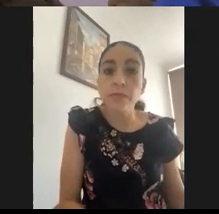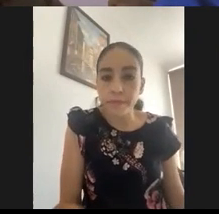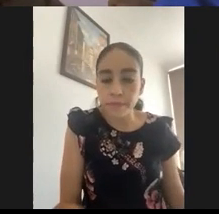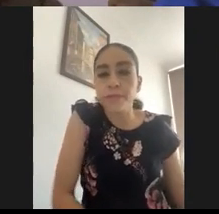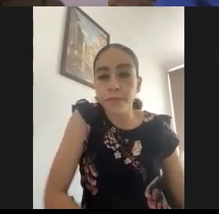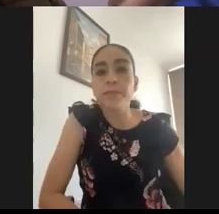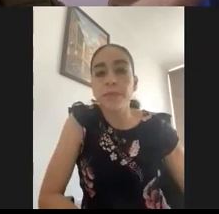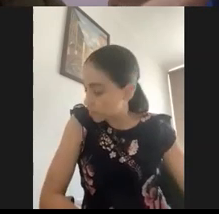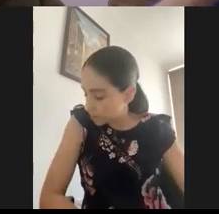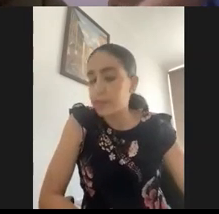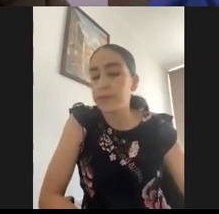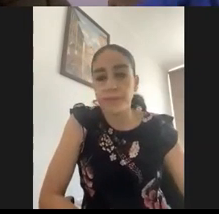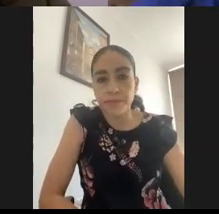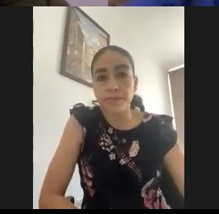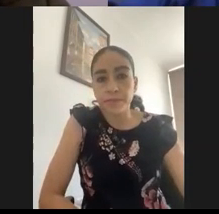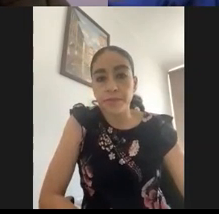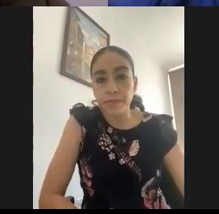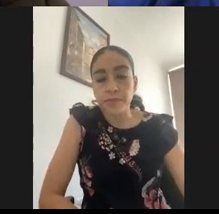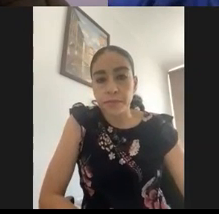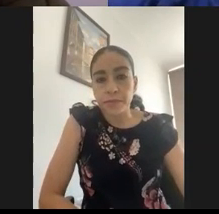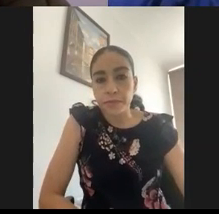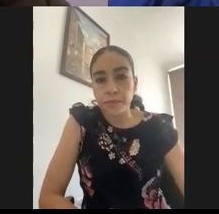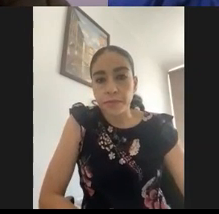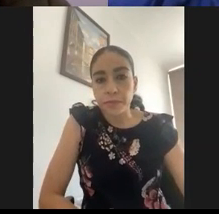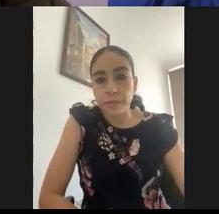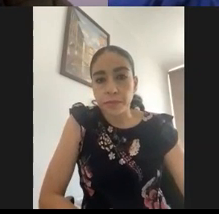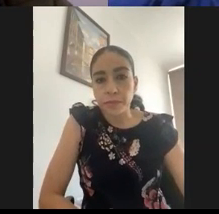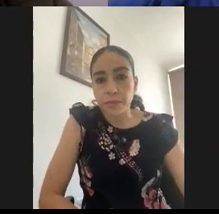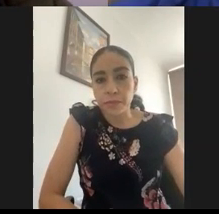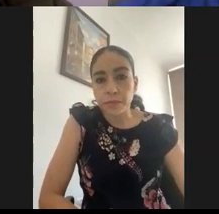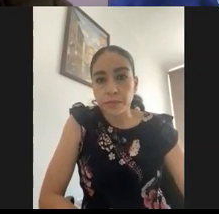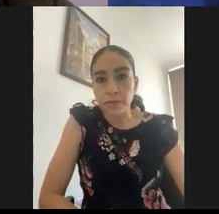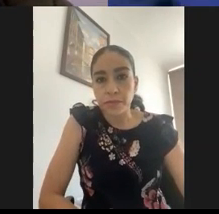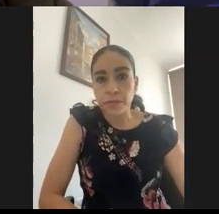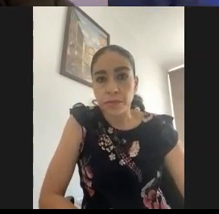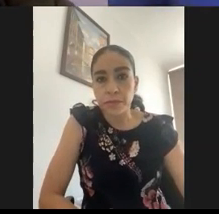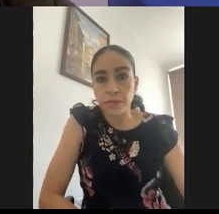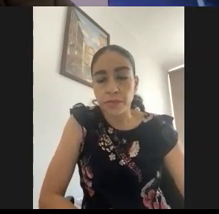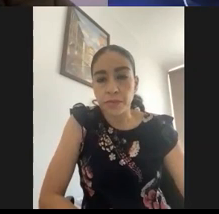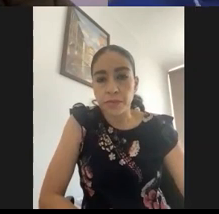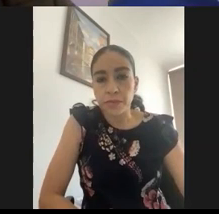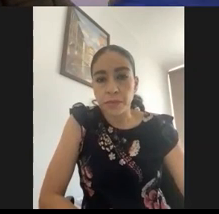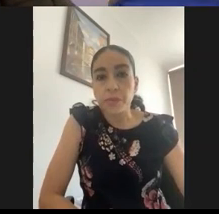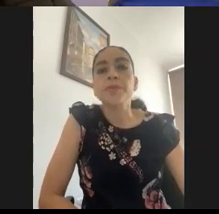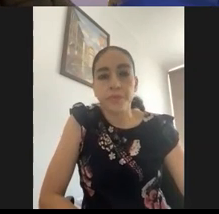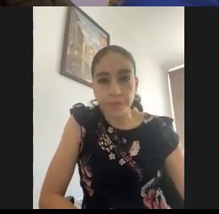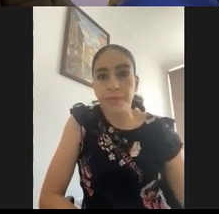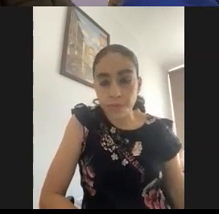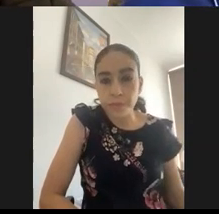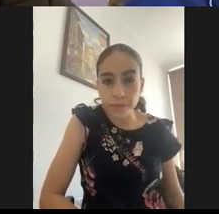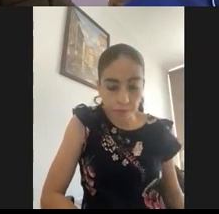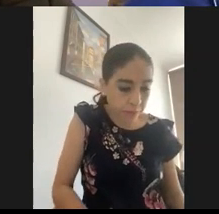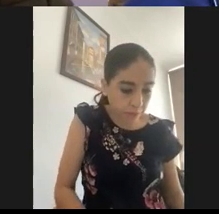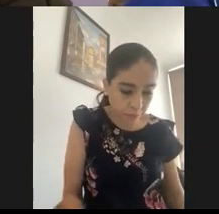sí dejarlo así, porque no, sí, la verdad, algo que faltaba, pero gracias al apoyo de todos ustedes.